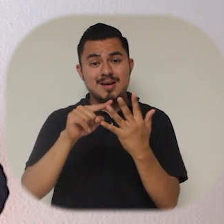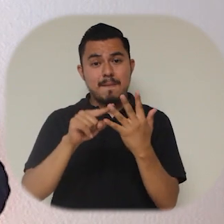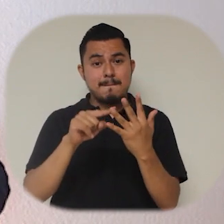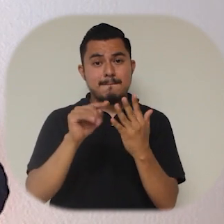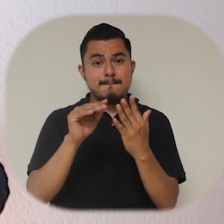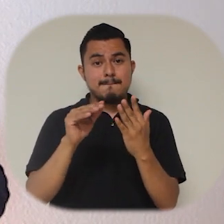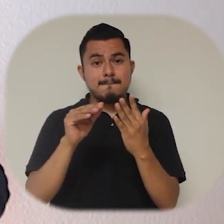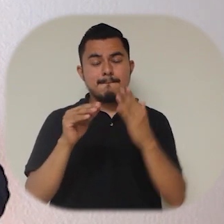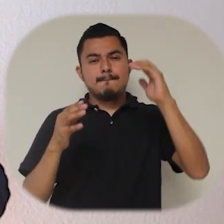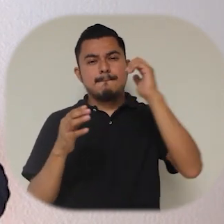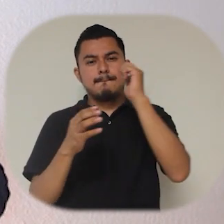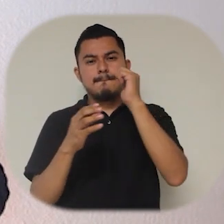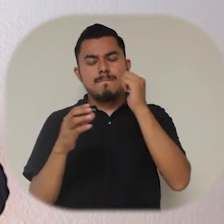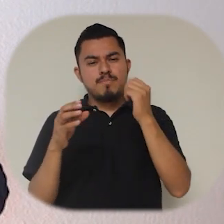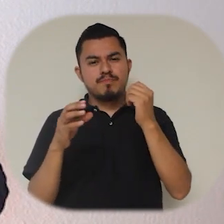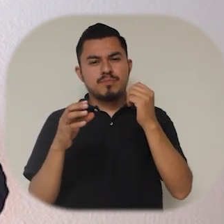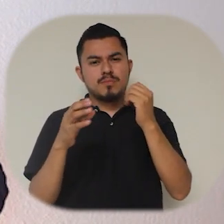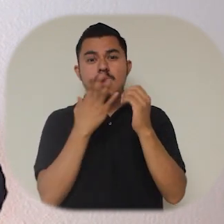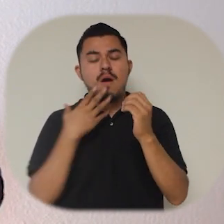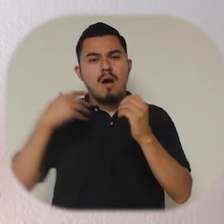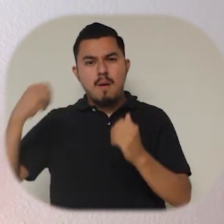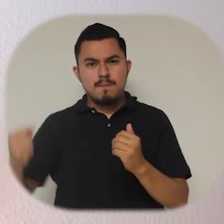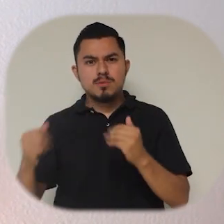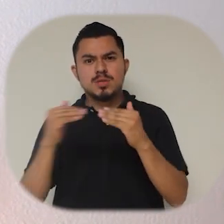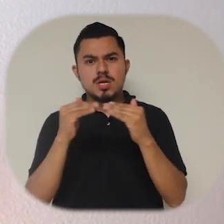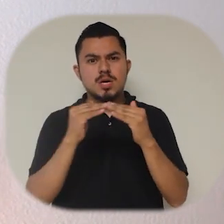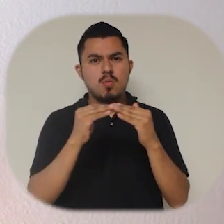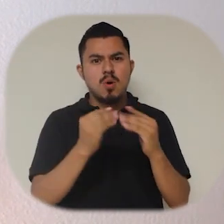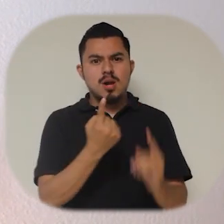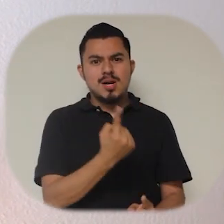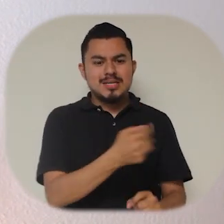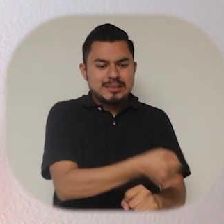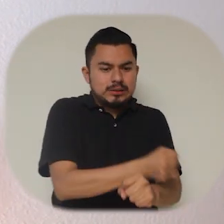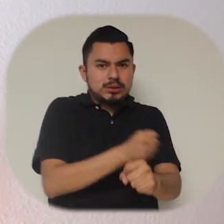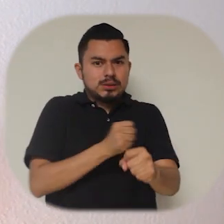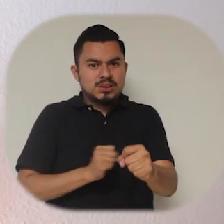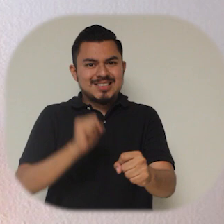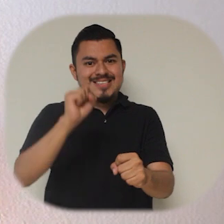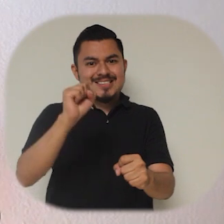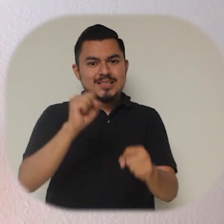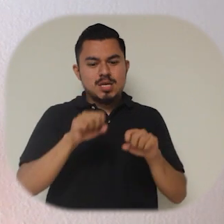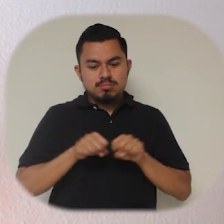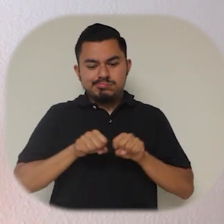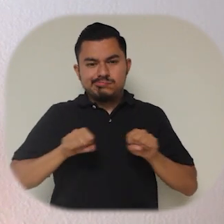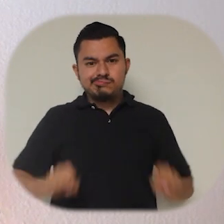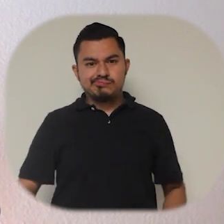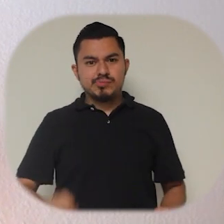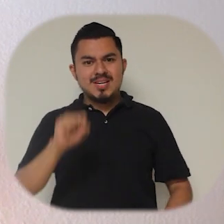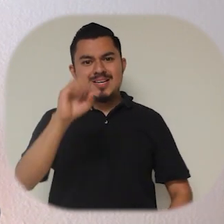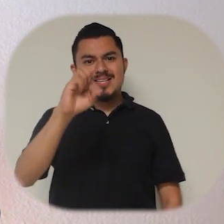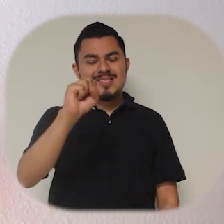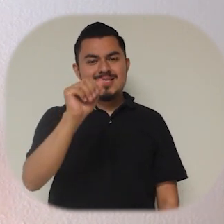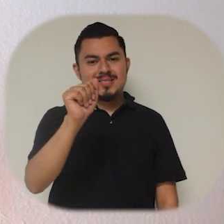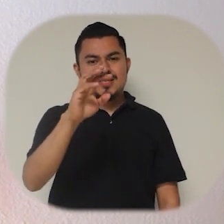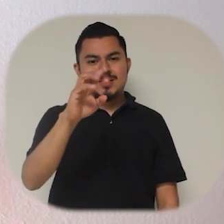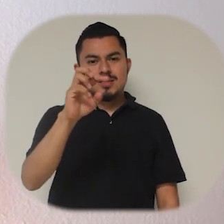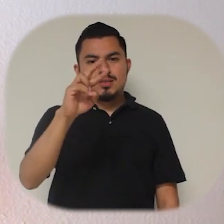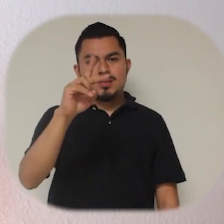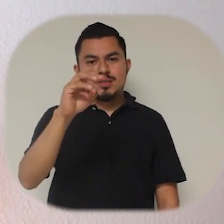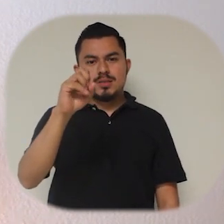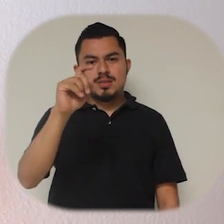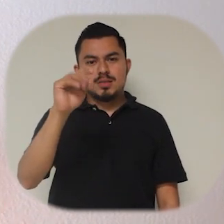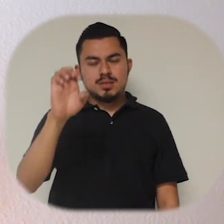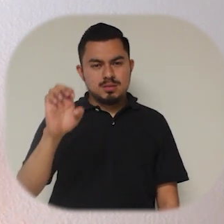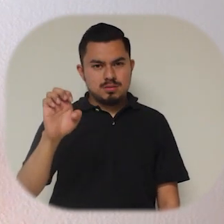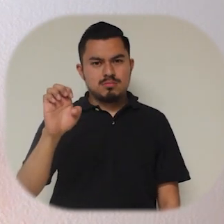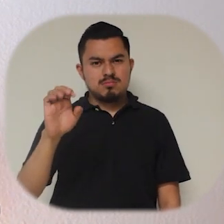sacerdotes. Porque los sacerdotes, empezando desde la línea de Aarón, de los profetas,